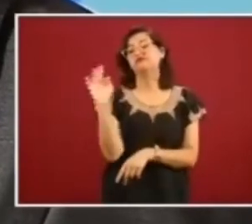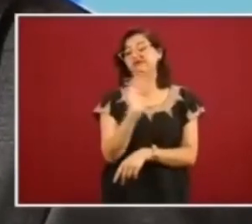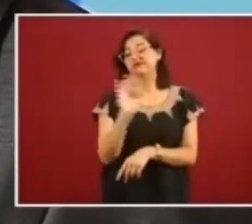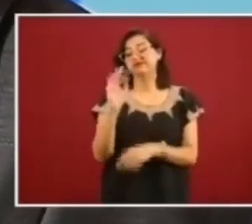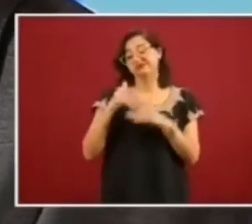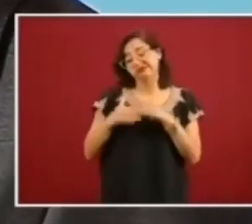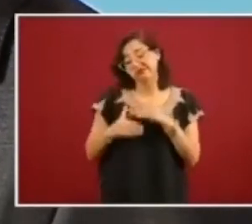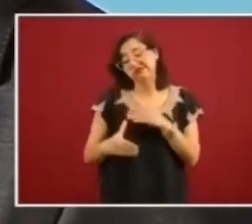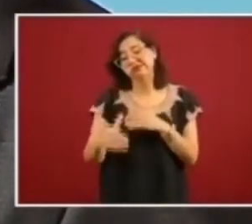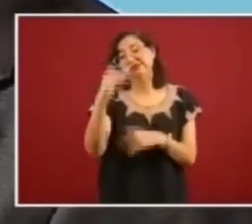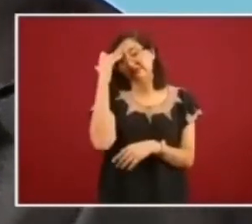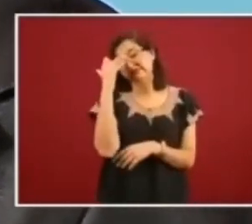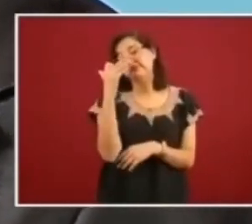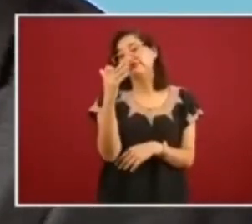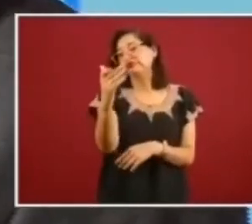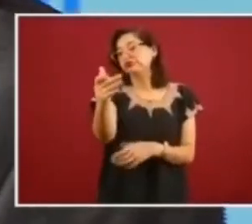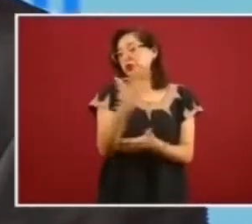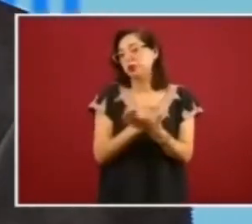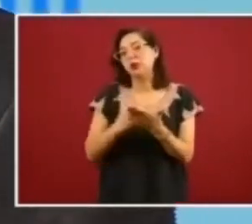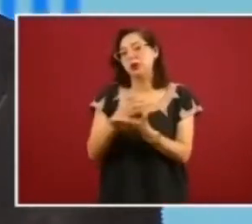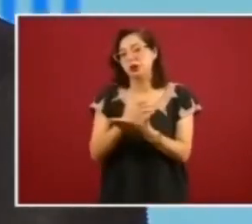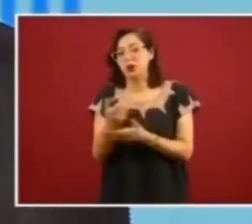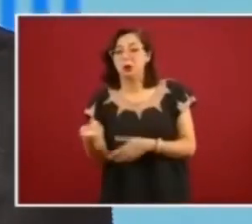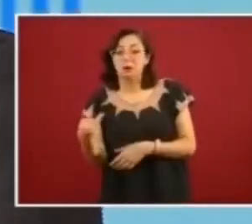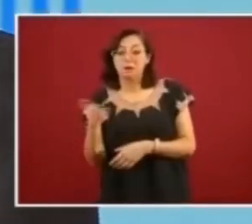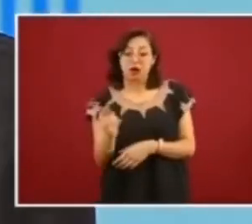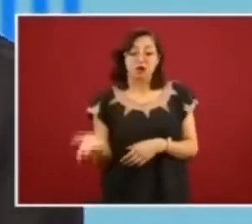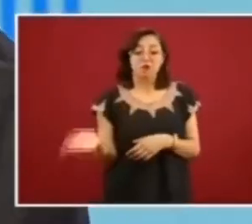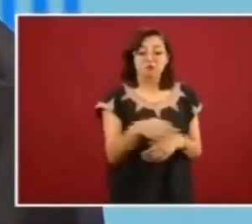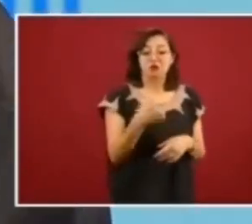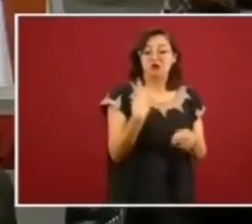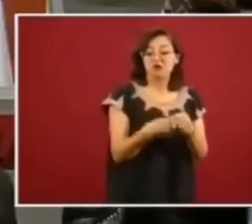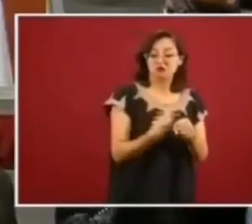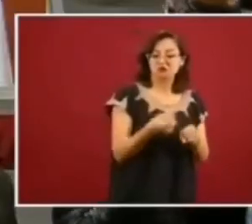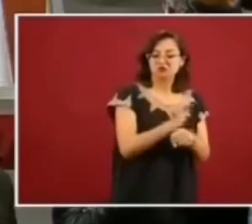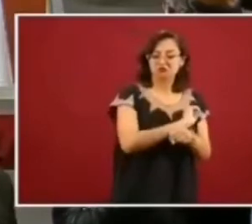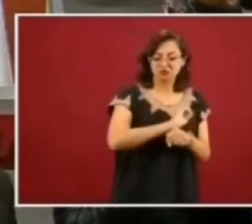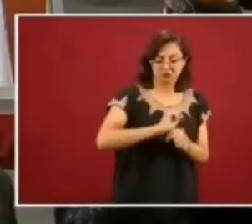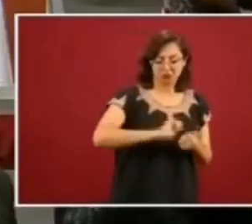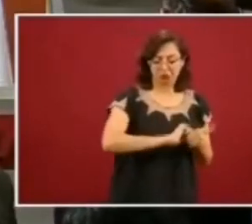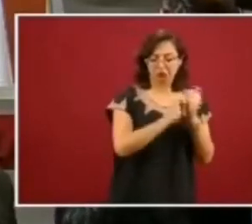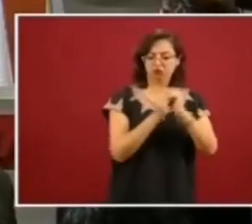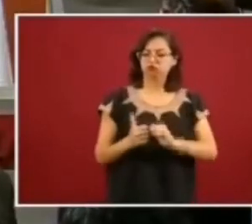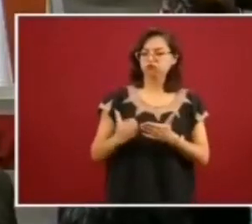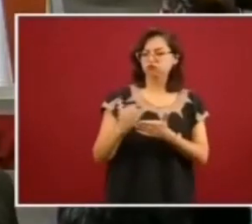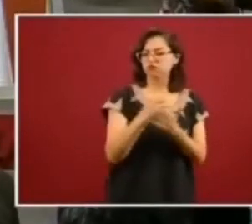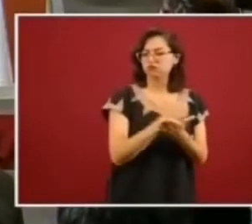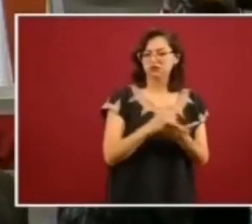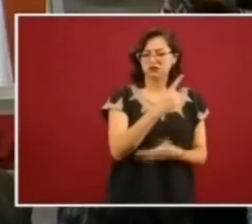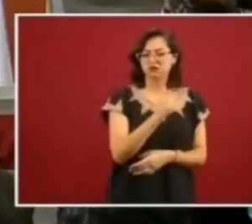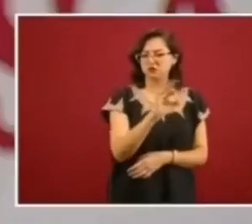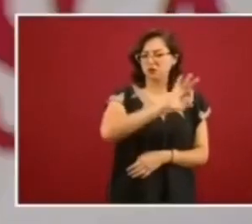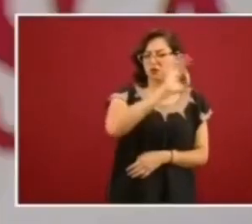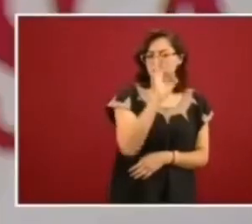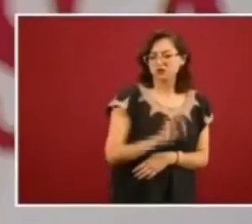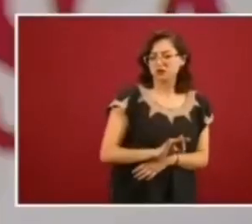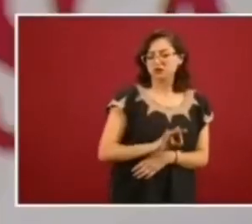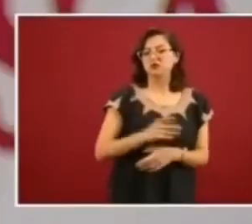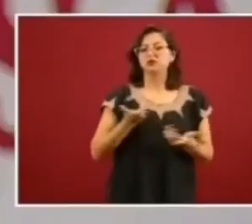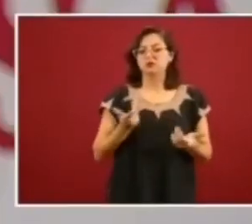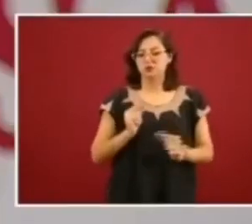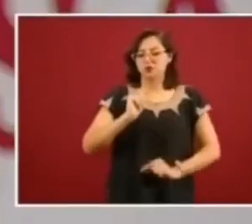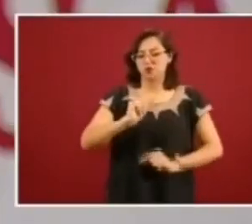quien tuvo enfermedad leve se recupera íntegramente y esto contribuye a que se vaya retardando y eventualmente